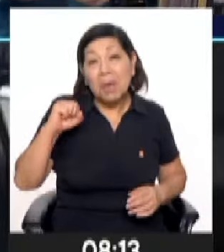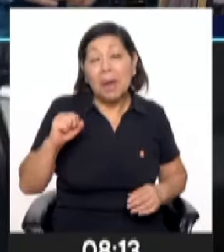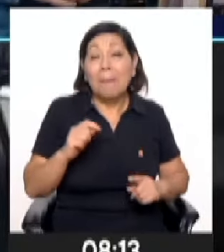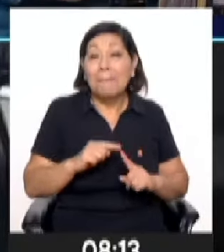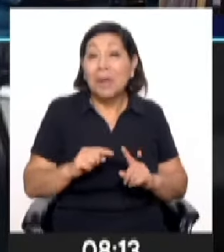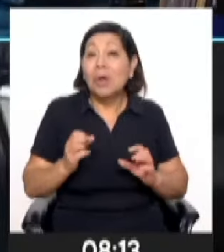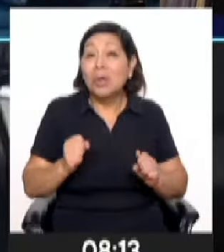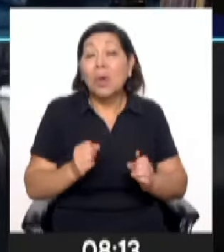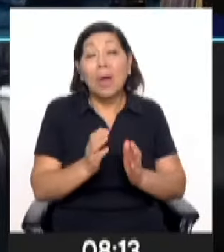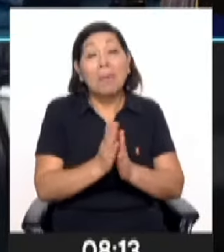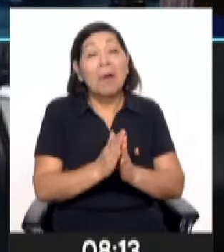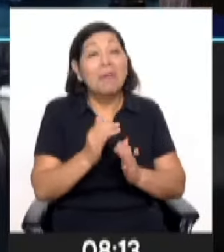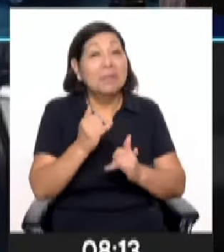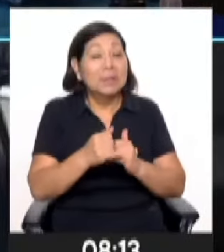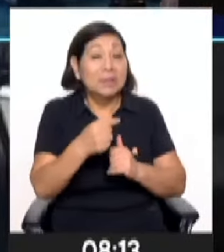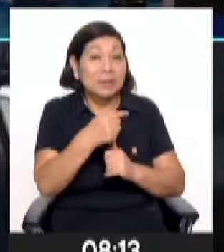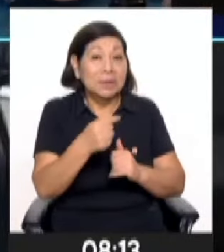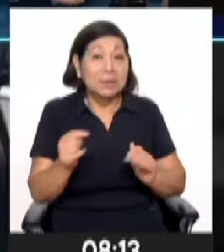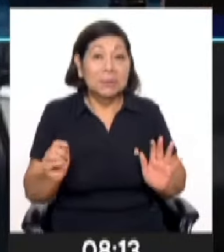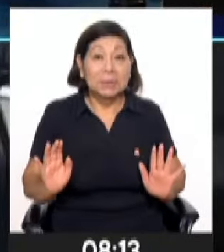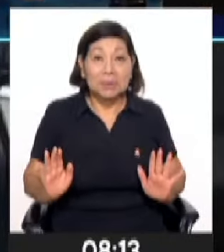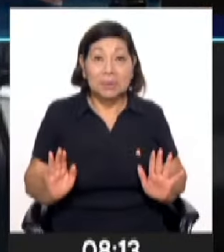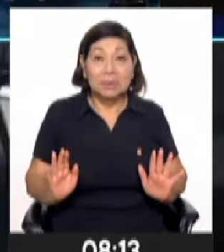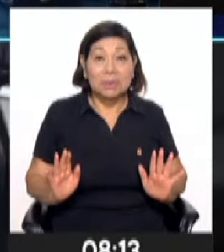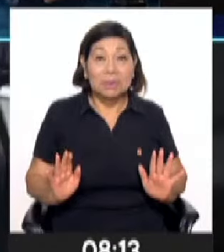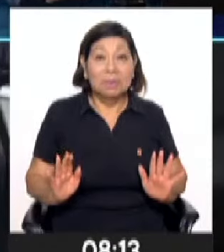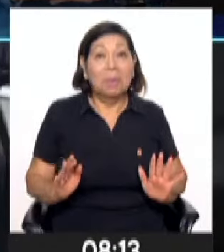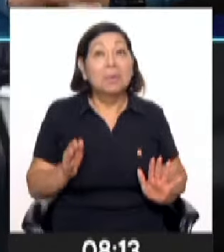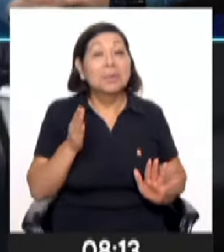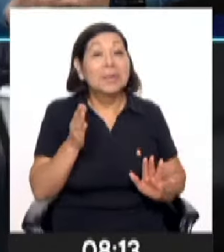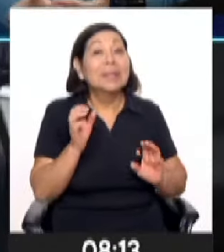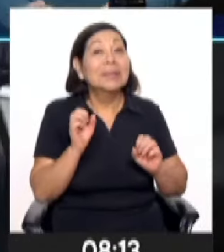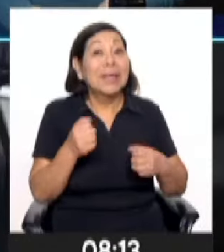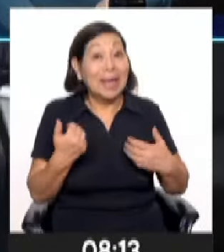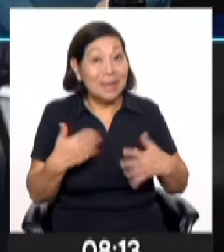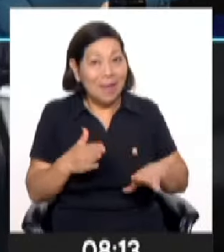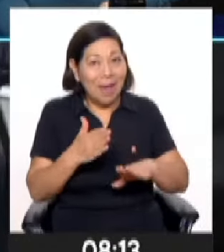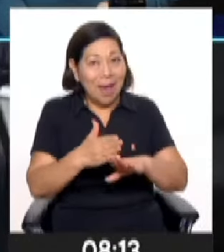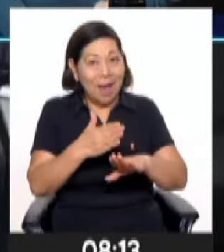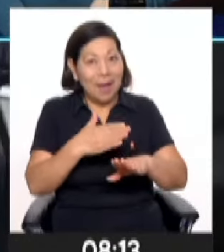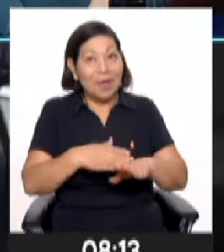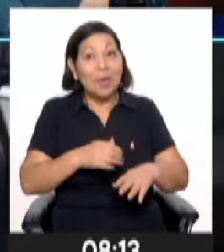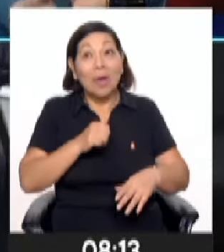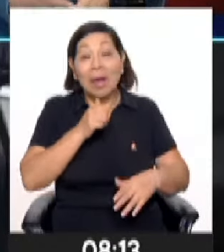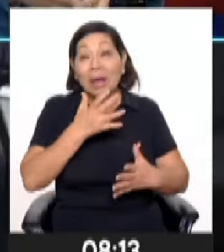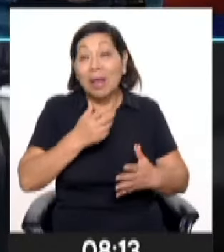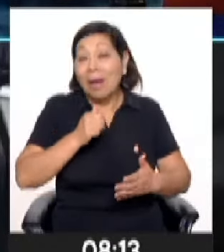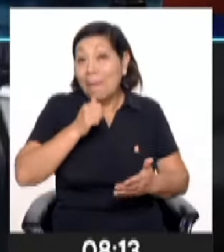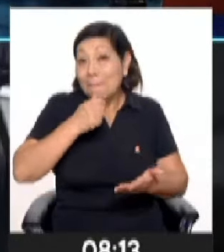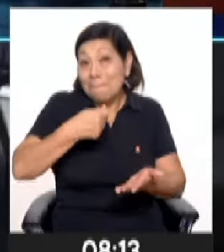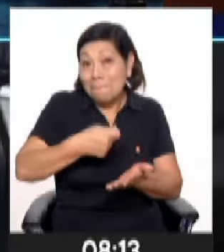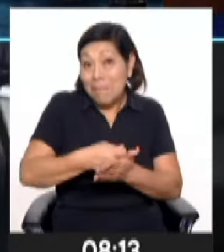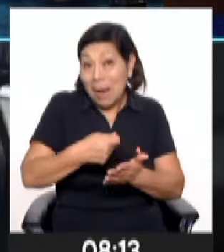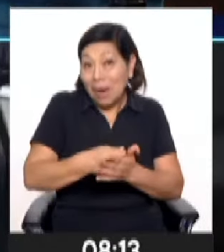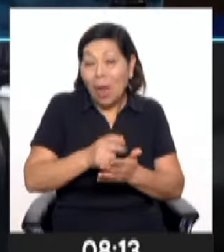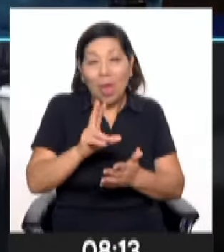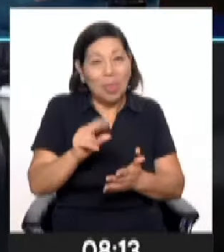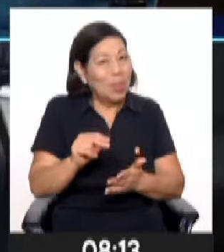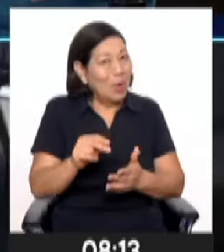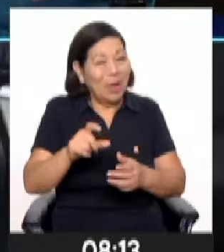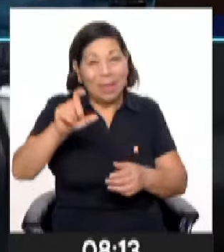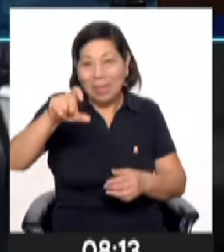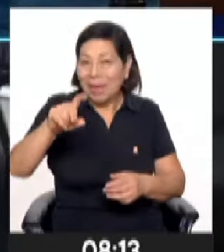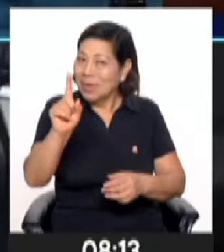de todas maneras, quiero aprovechar el fin de semana y voy a irme de viaje. Entonces, si ya mi decisión es endeudarme, lo ideal es no hacerlo